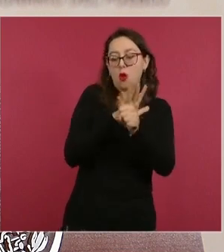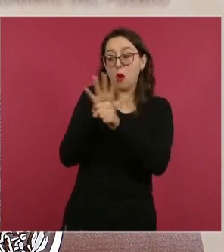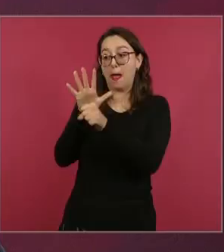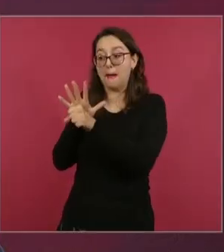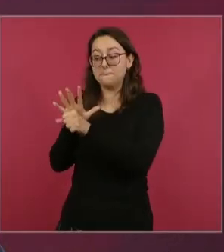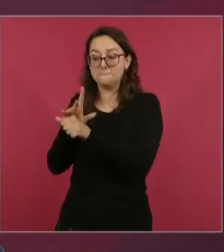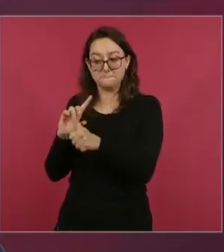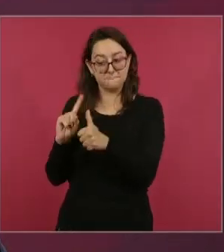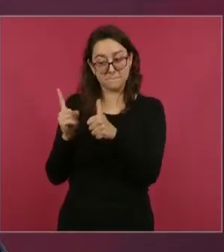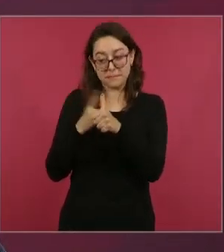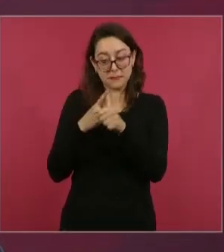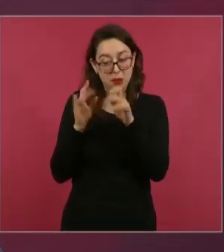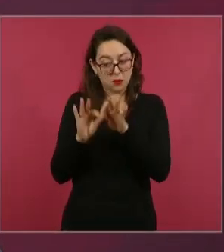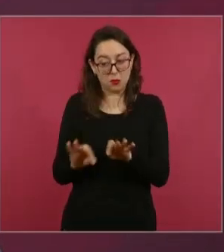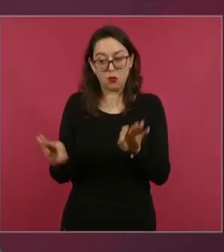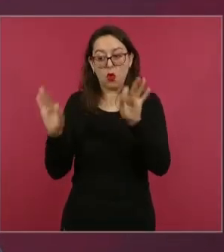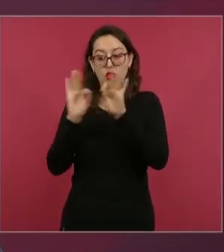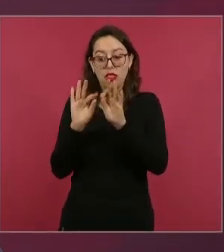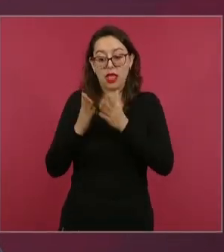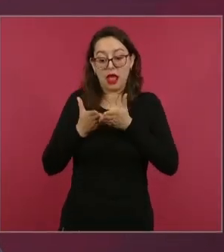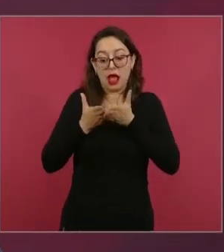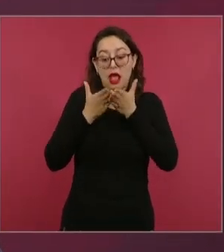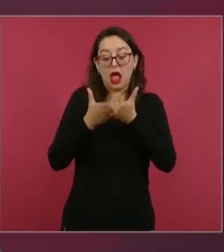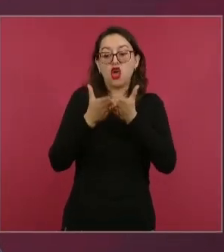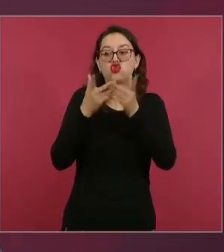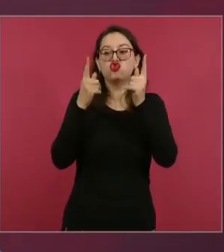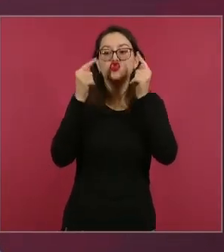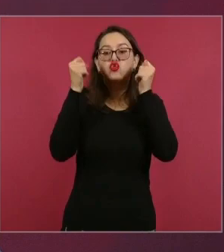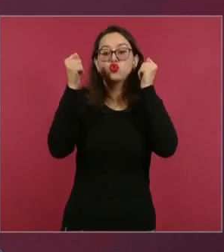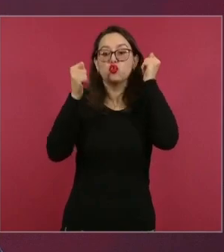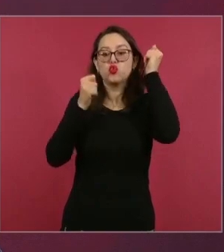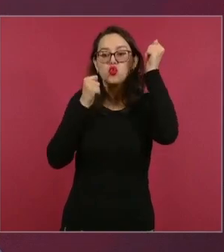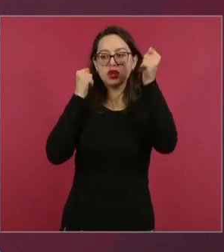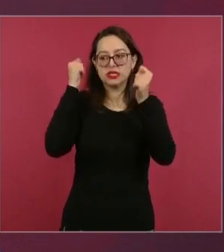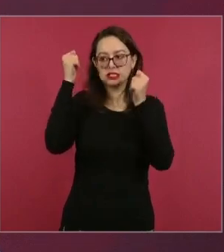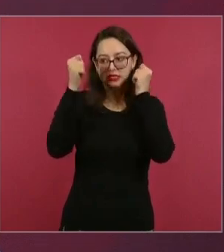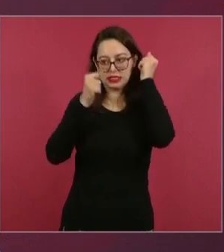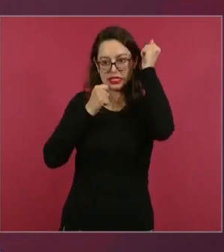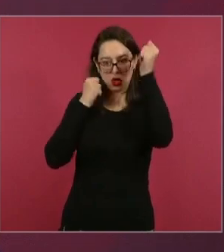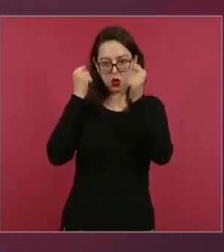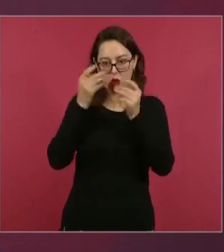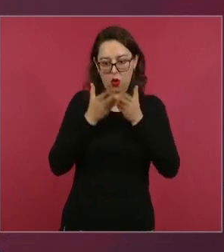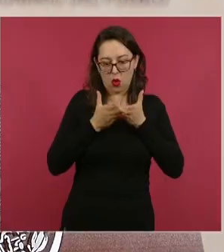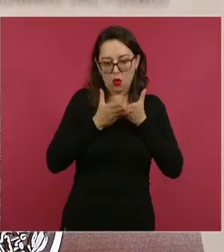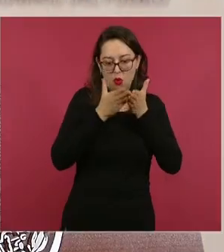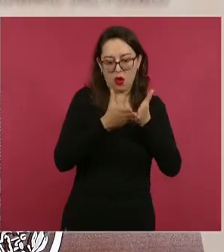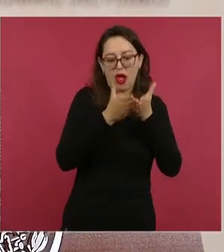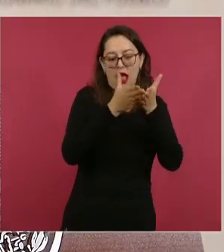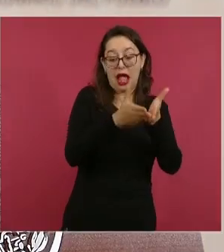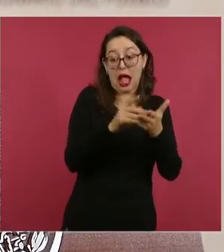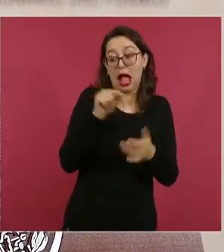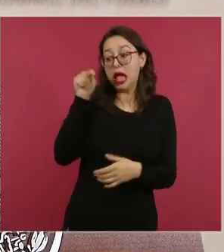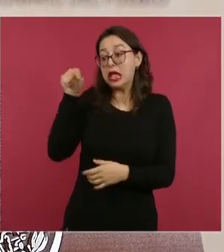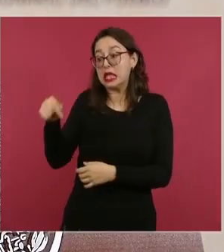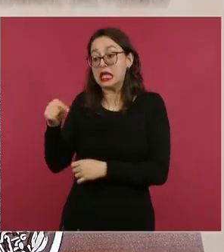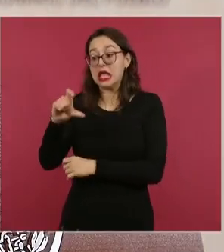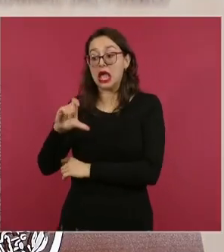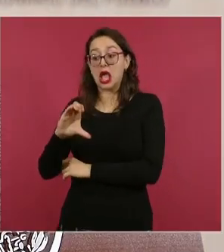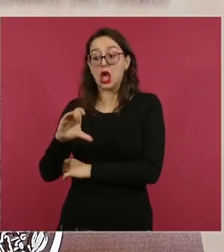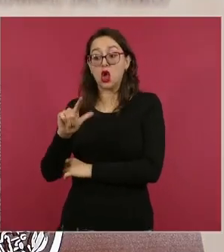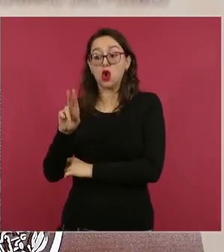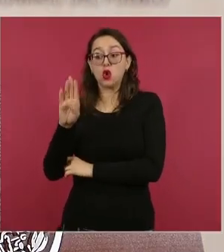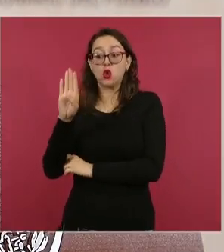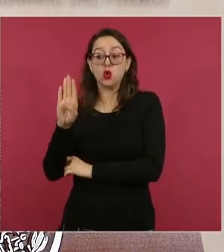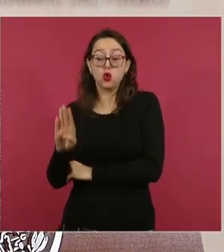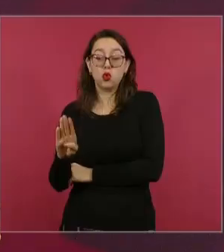servicio turístico en el club de yat no nos podemos meter meter es una cuestión privada Ahí vamos a hablar con